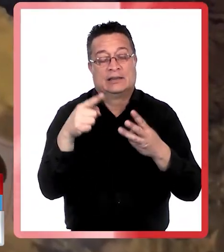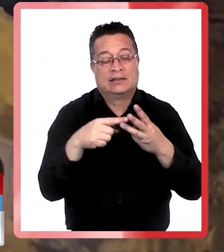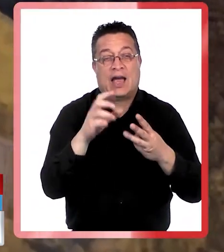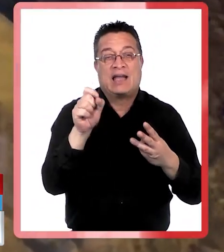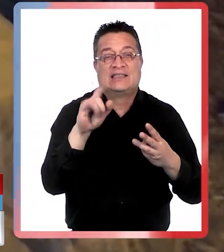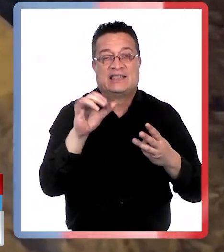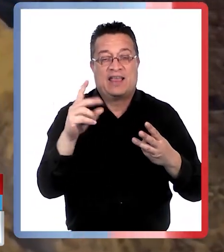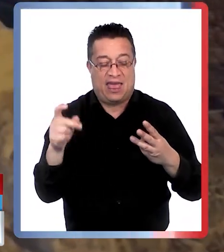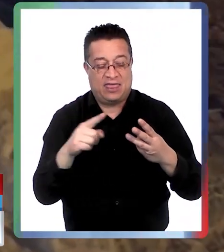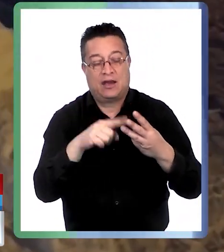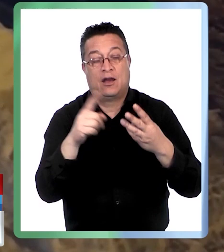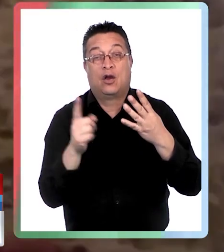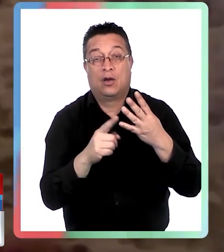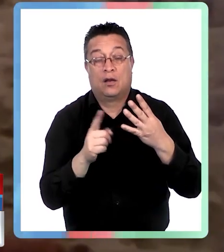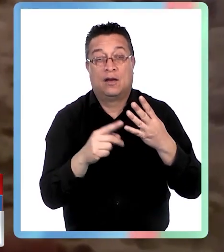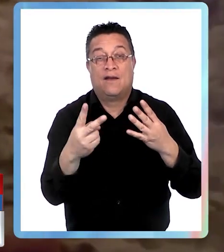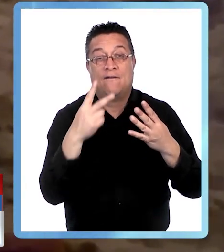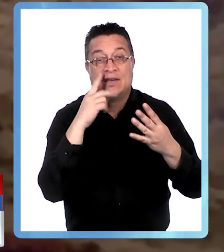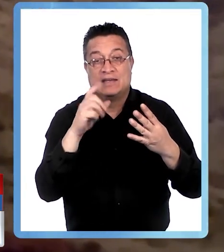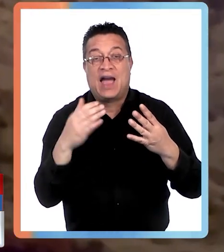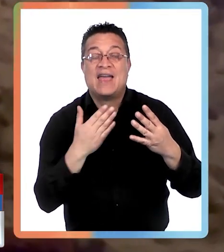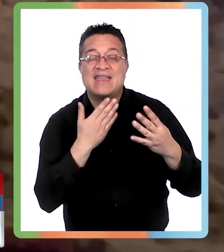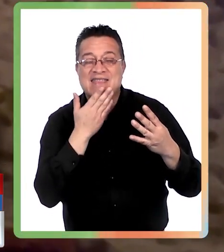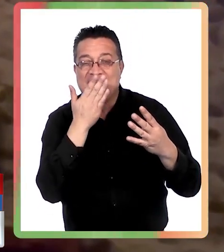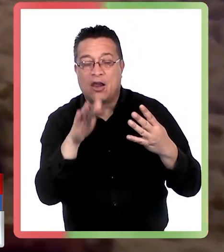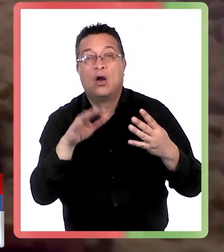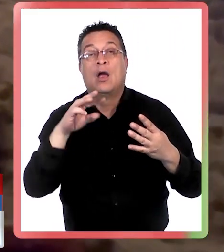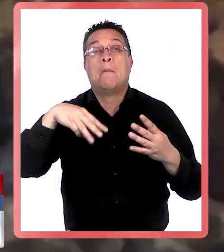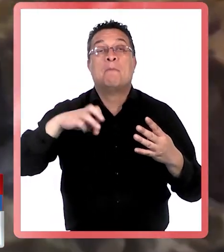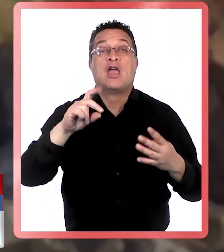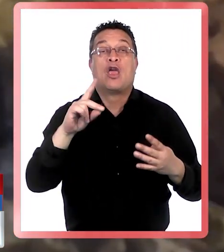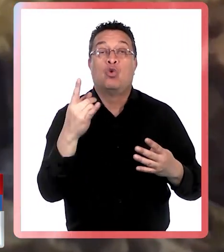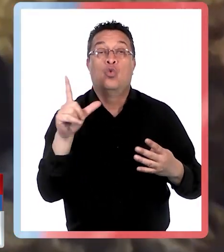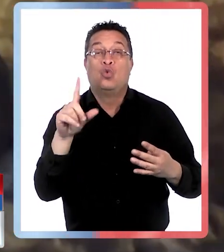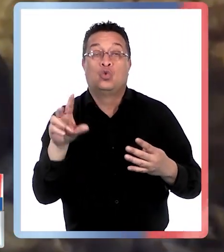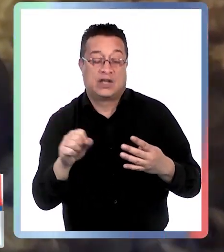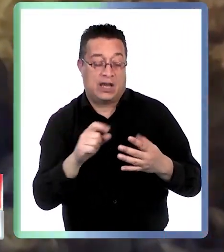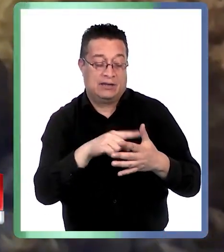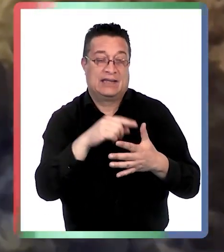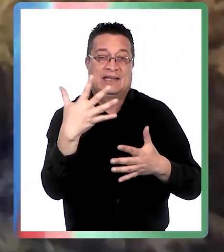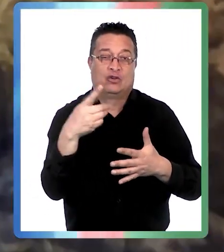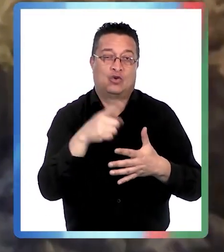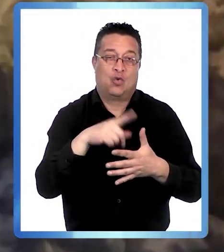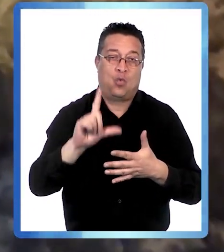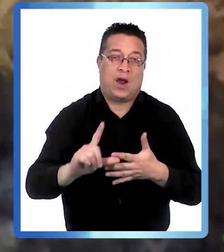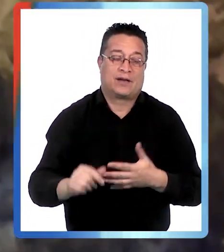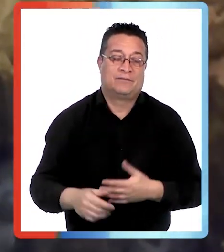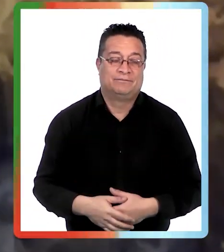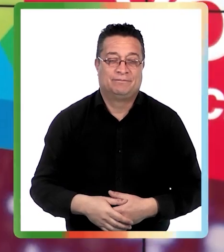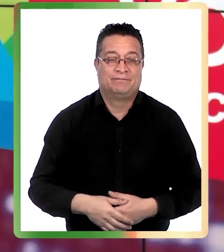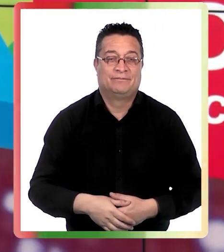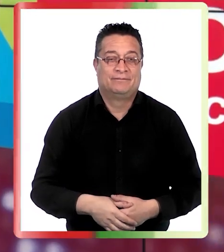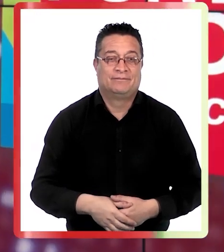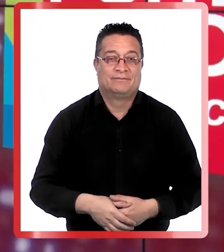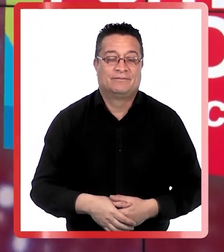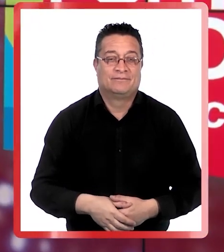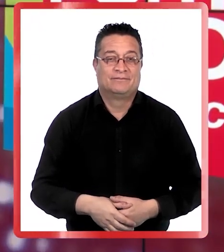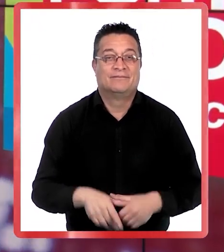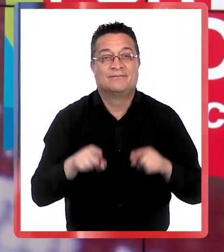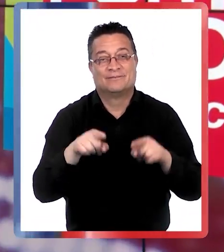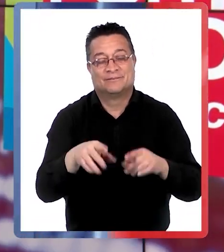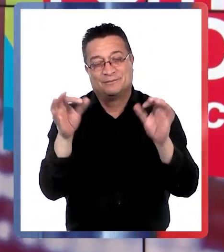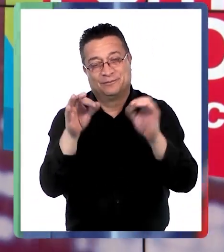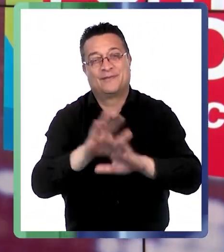en el cuarto se ubicó la ardilla de hielo mientras que medusa se quedó con el quinto lugar y con esta